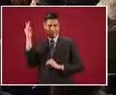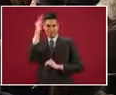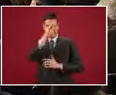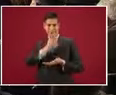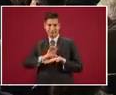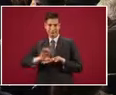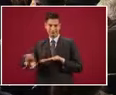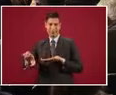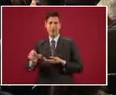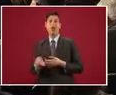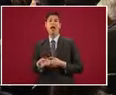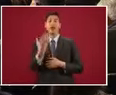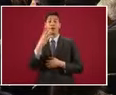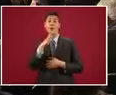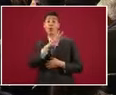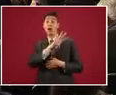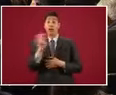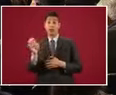400 millones,